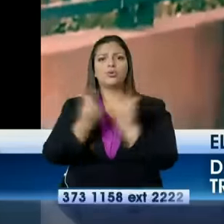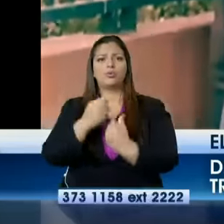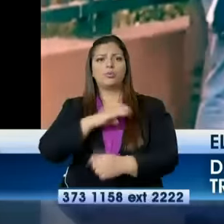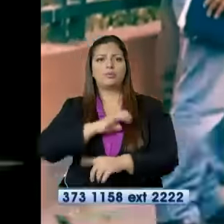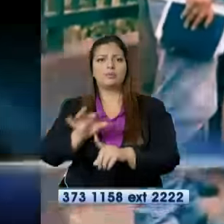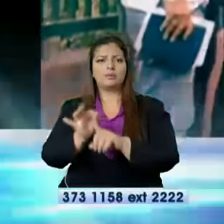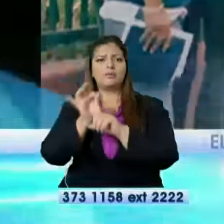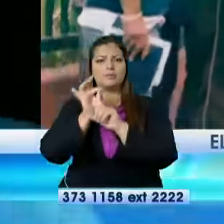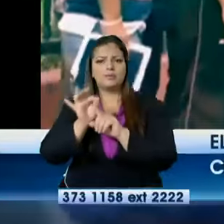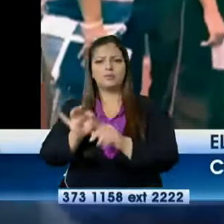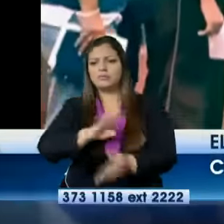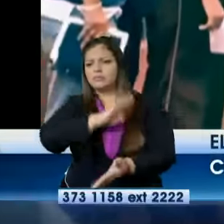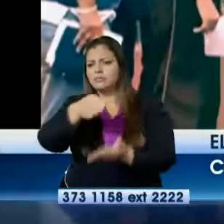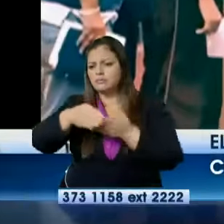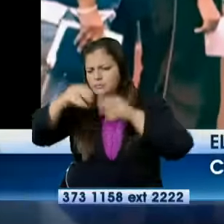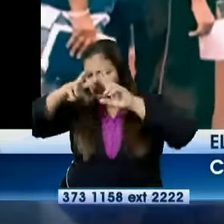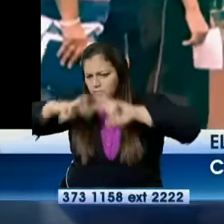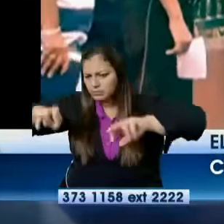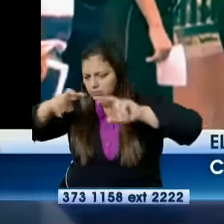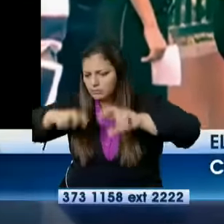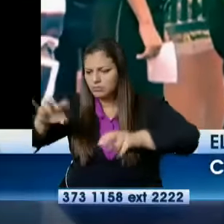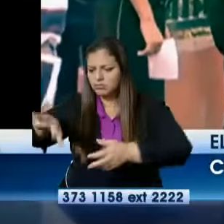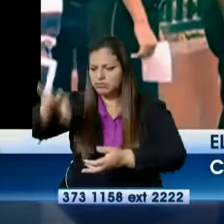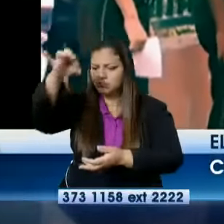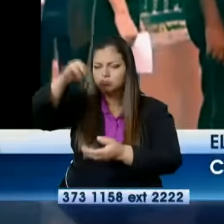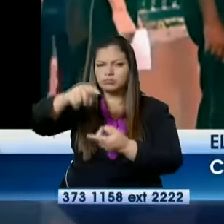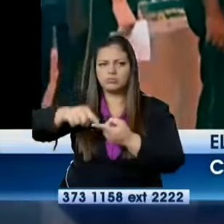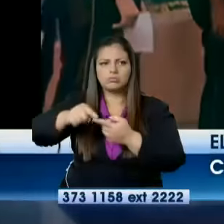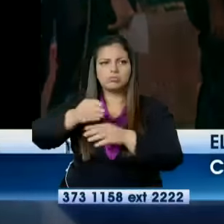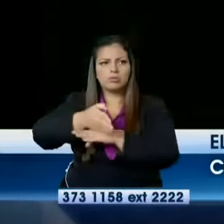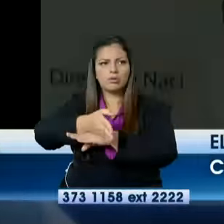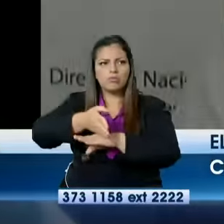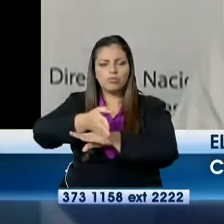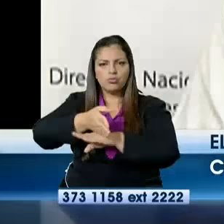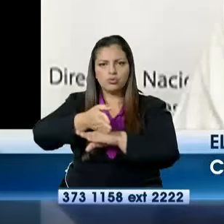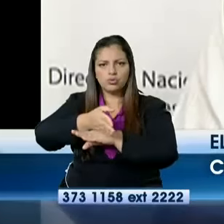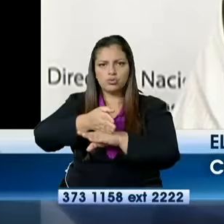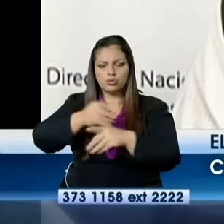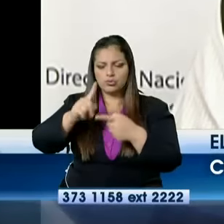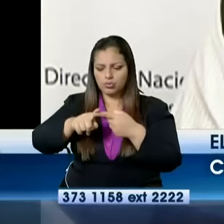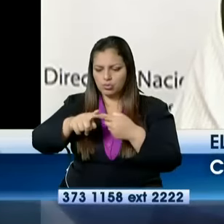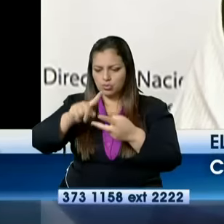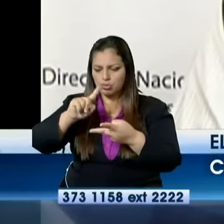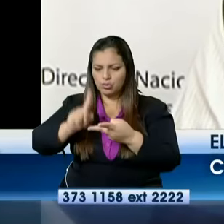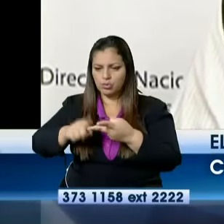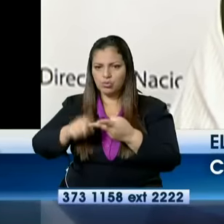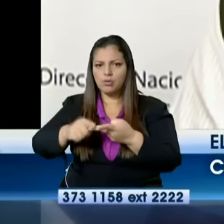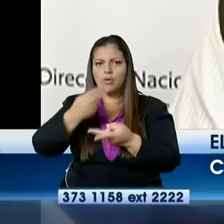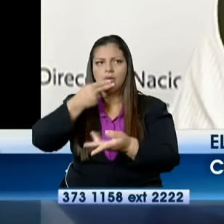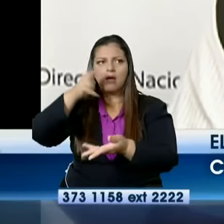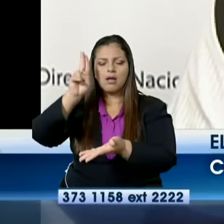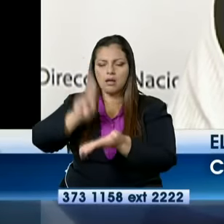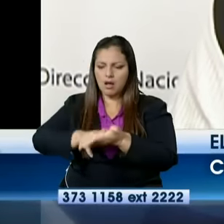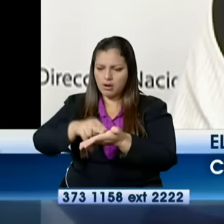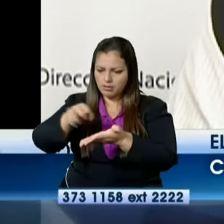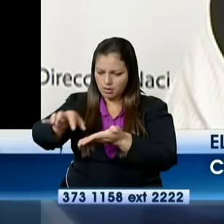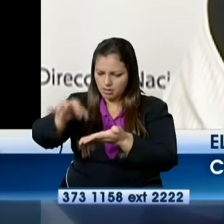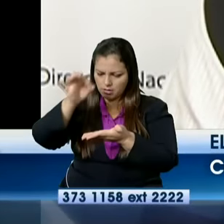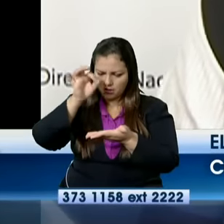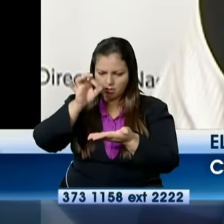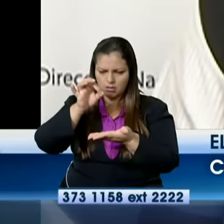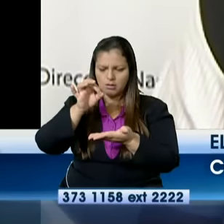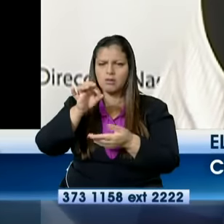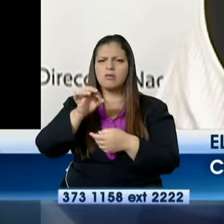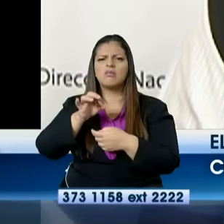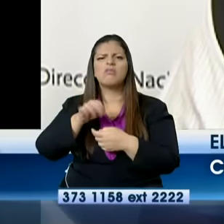levantó varios indicios, como un cuchillo. Adicionalmente encontraron una carta exculpatoria pues donde